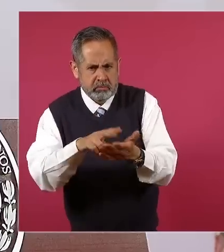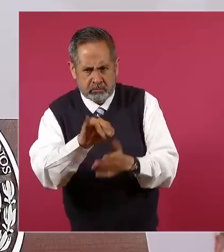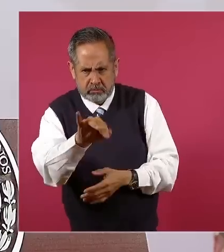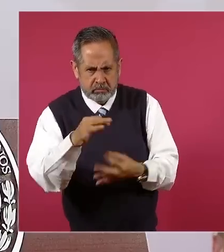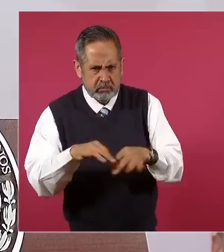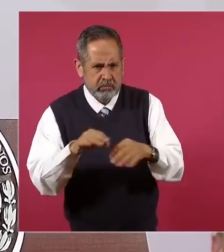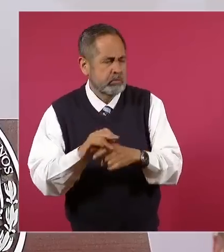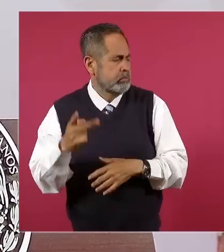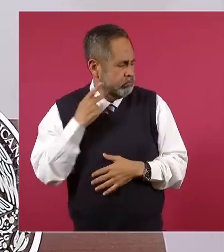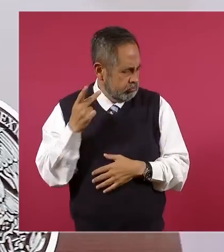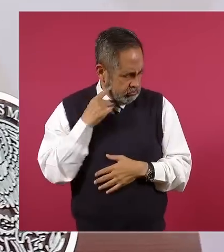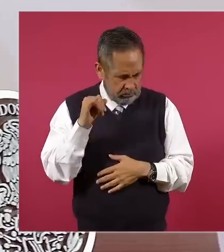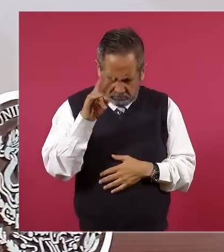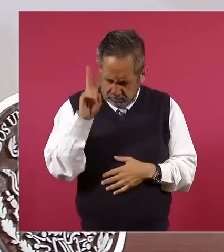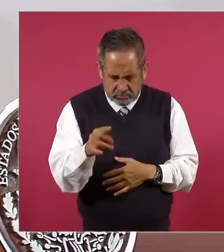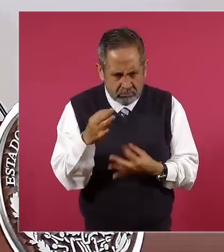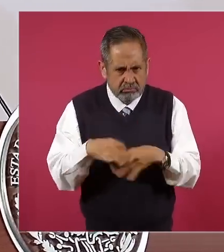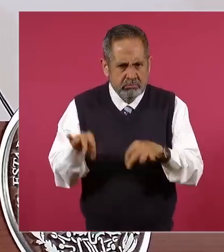en política